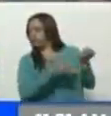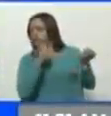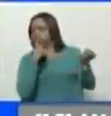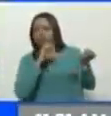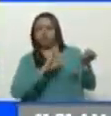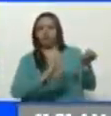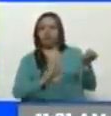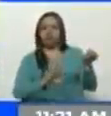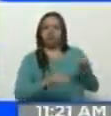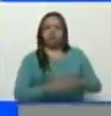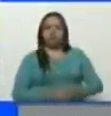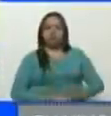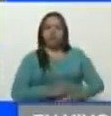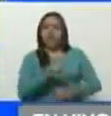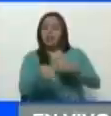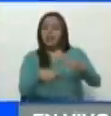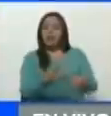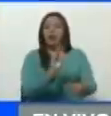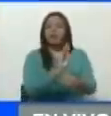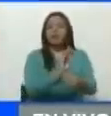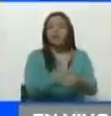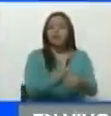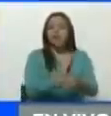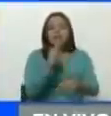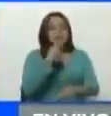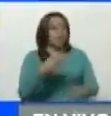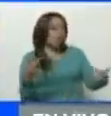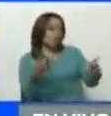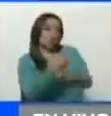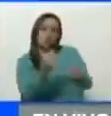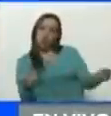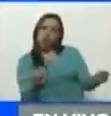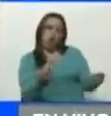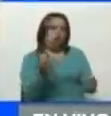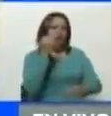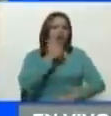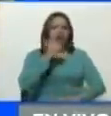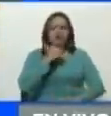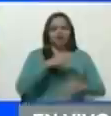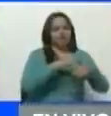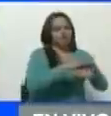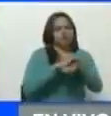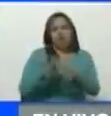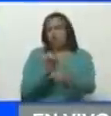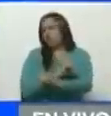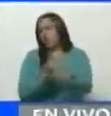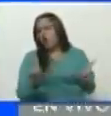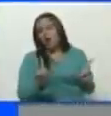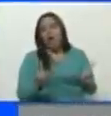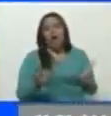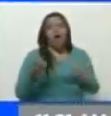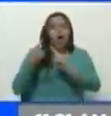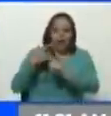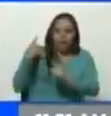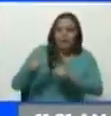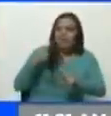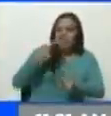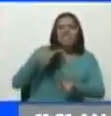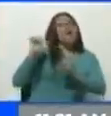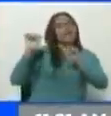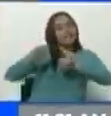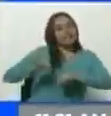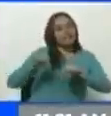y además los protege y niega, y cuando reconoce un caso es porque verdaderamente ya ha